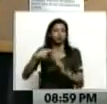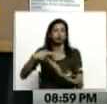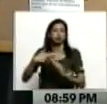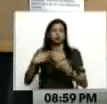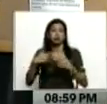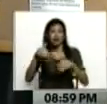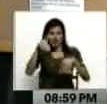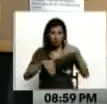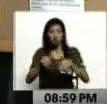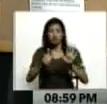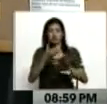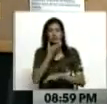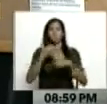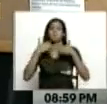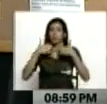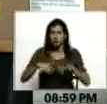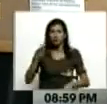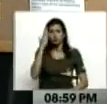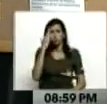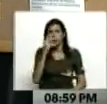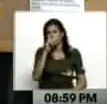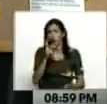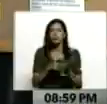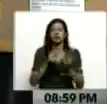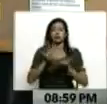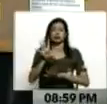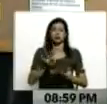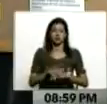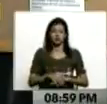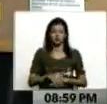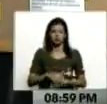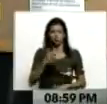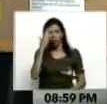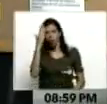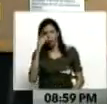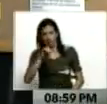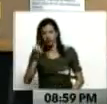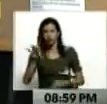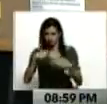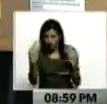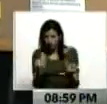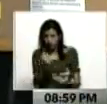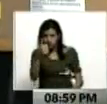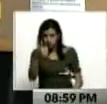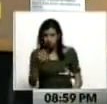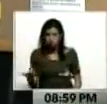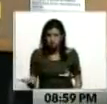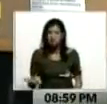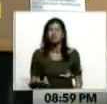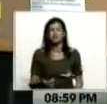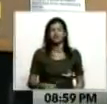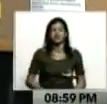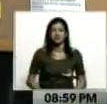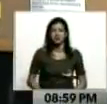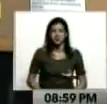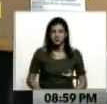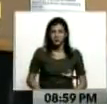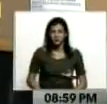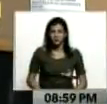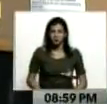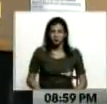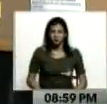el el 6 de diciembre del 2015 cu está señor juel toda la